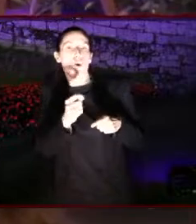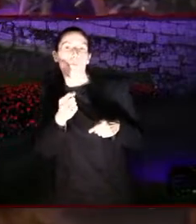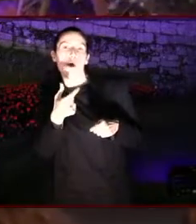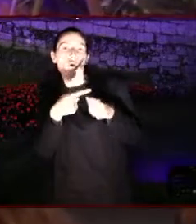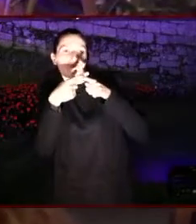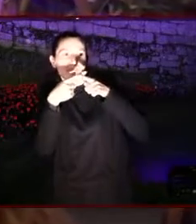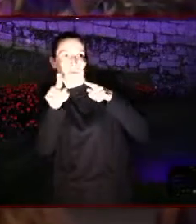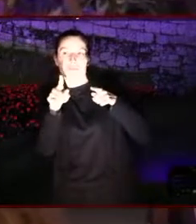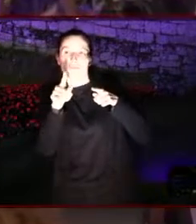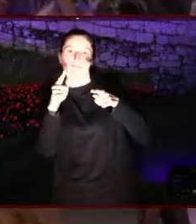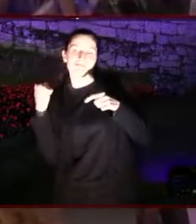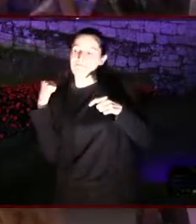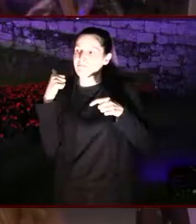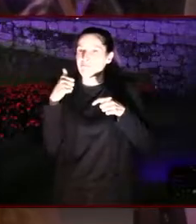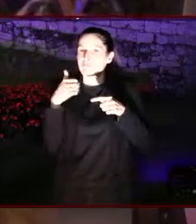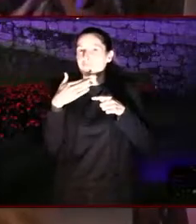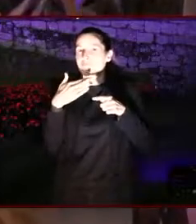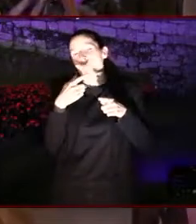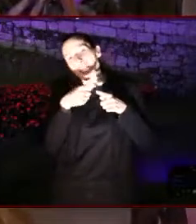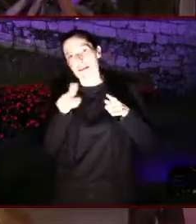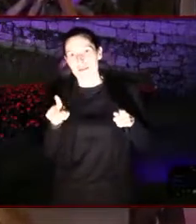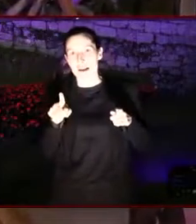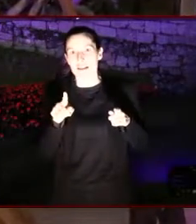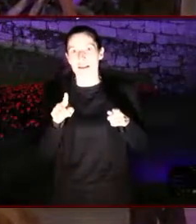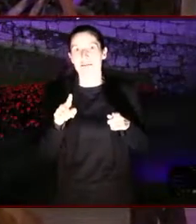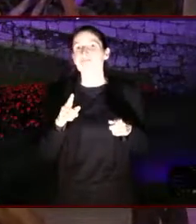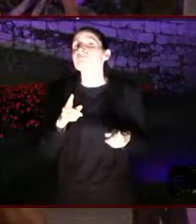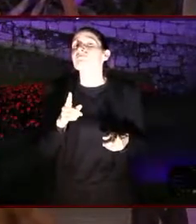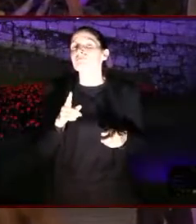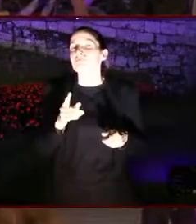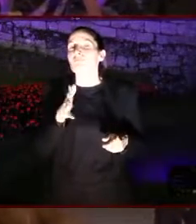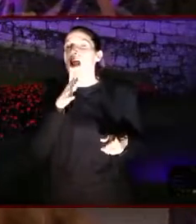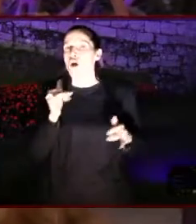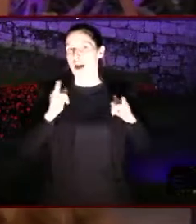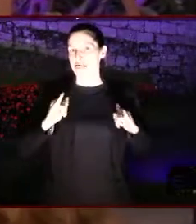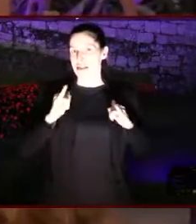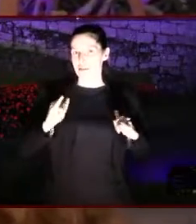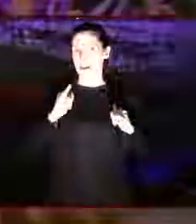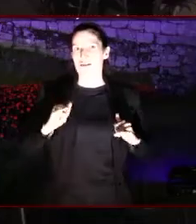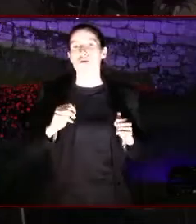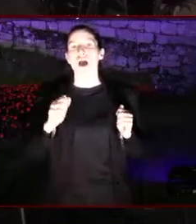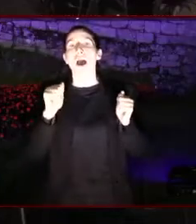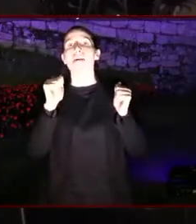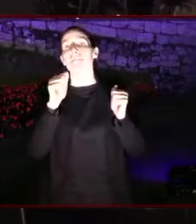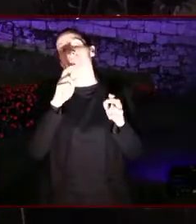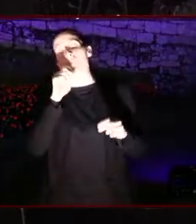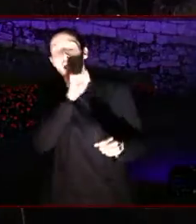gala. Pero non imos adiantar nada, así que toca disfrutar de 20 veces máis.